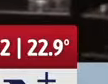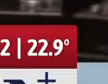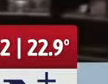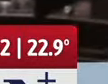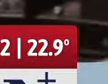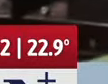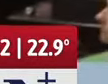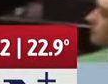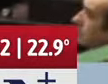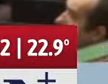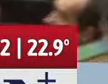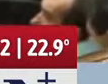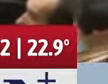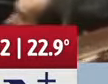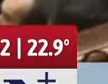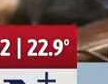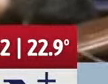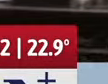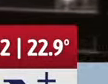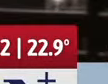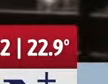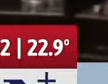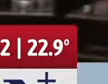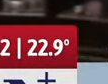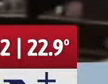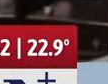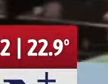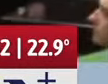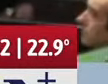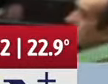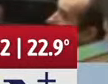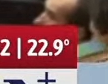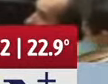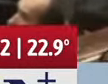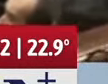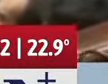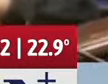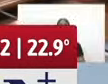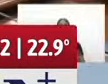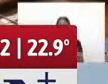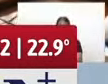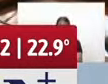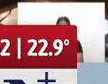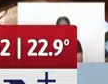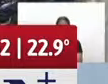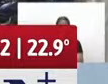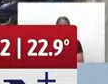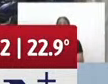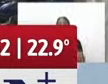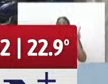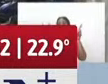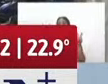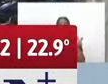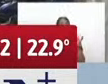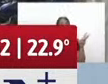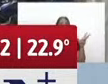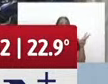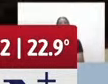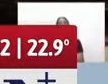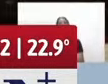parte del cuerpo. Sí. Pero claro, digamos, la plata no es la plata del Senado, es la plata de los ciudadanos, ¿no? Claro, lo cual,